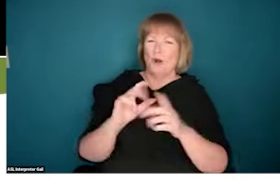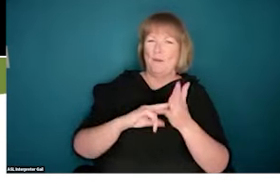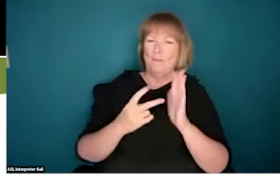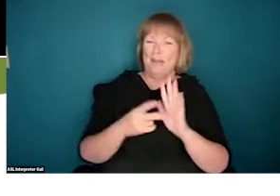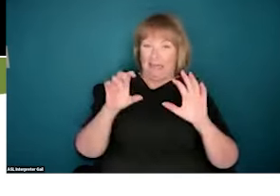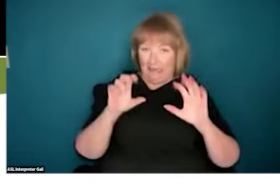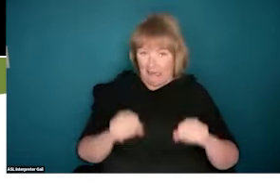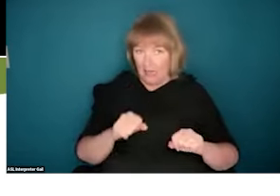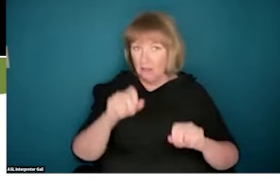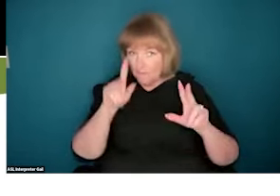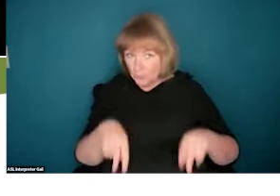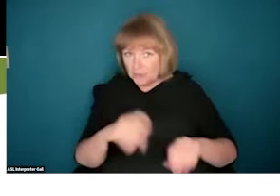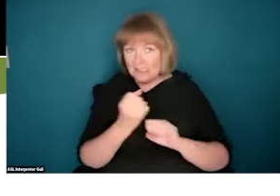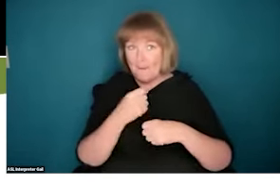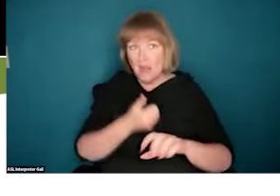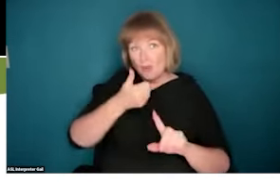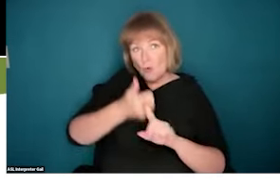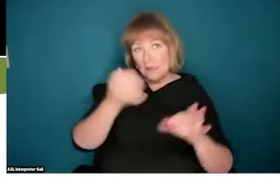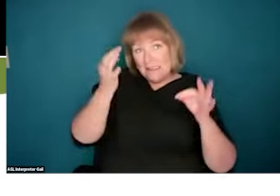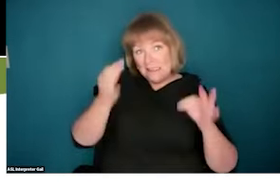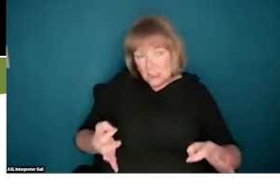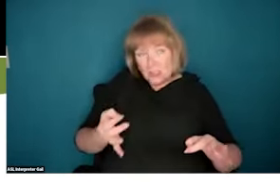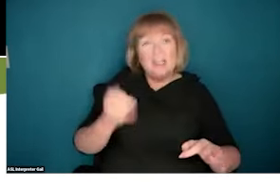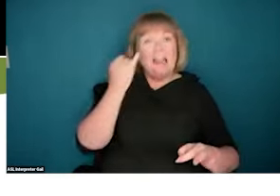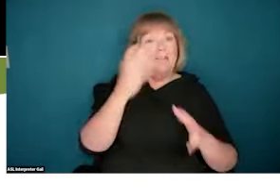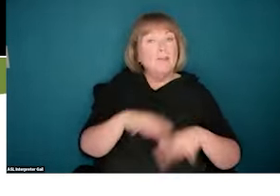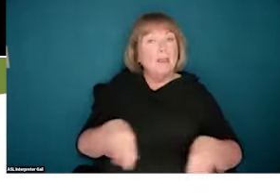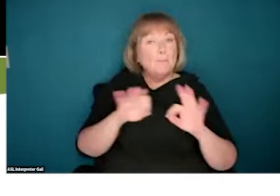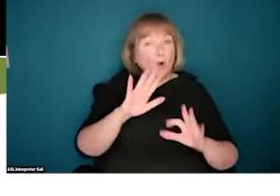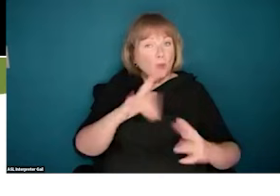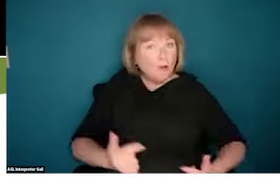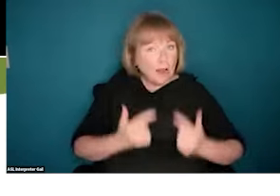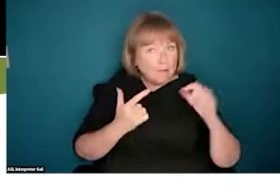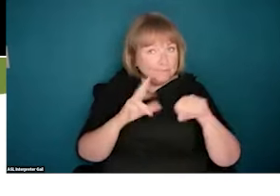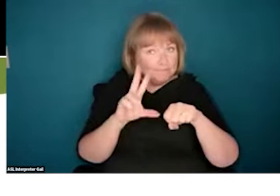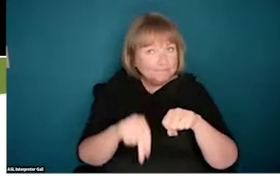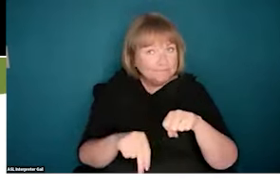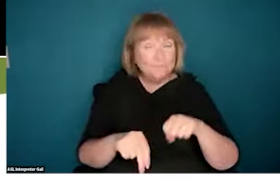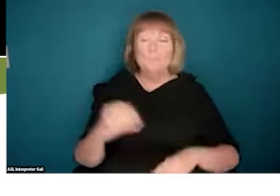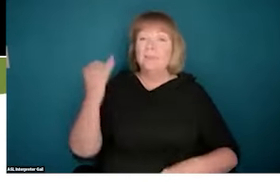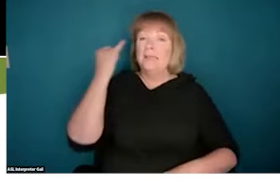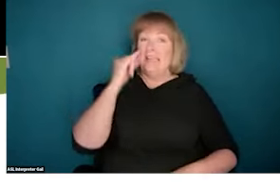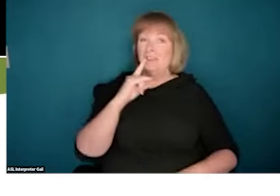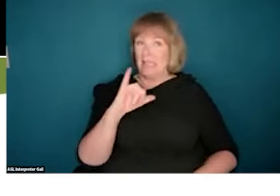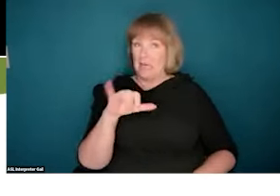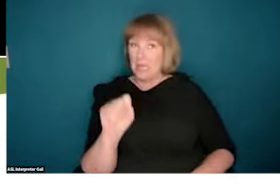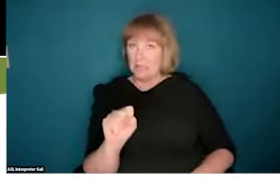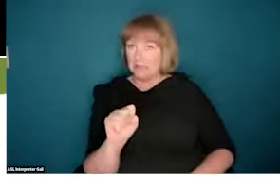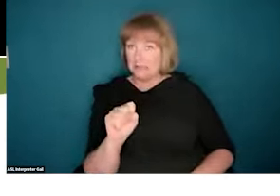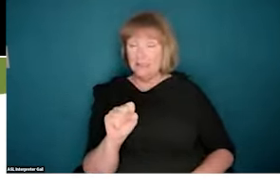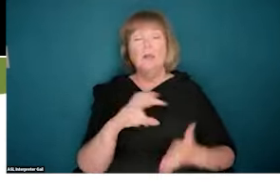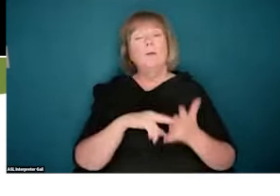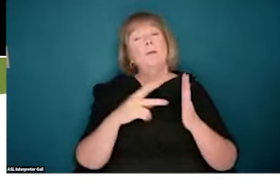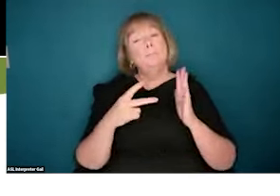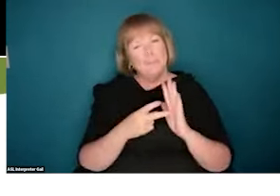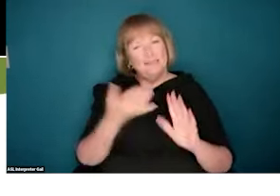siente que puede decidir dónde y cómo quiere vivir. La persona puede escoger servicios que quiere recibir. Entonces,